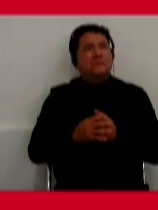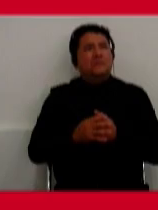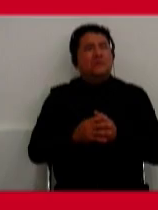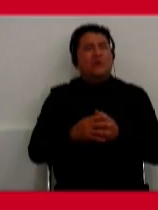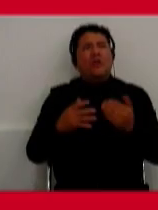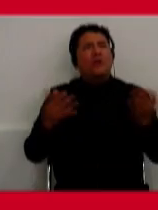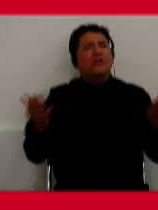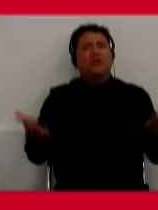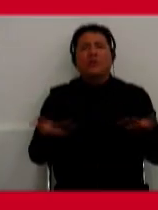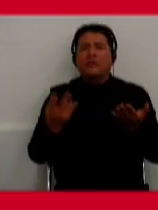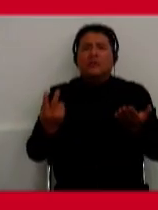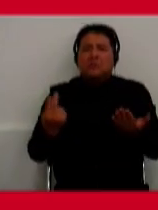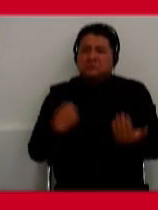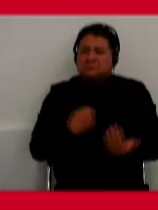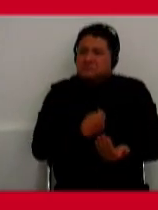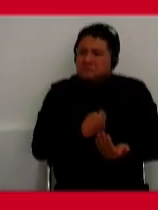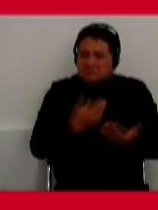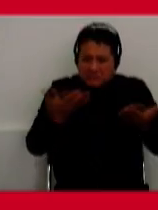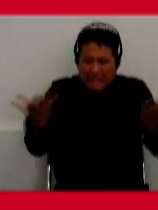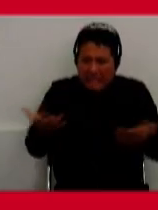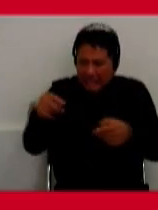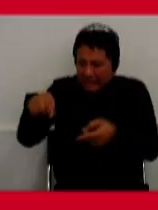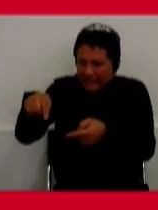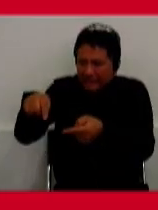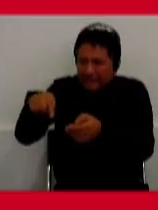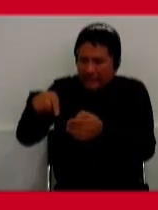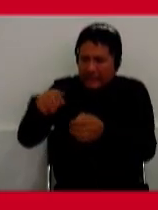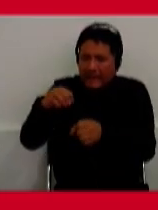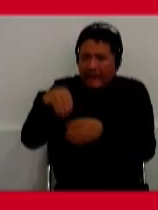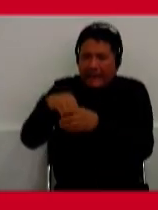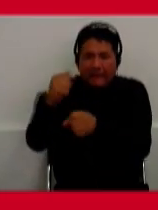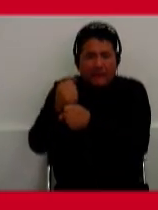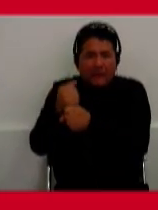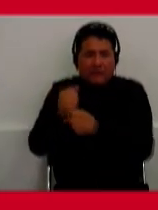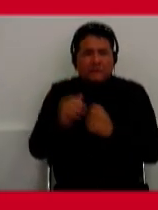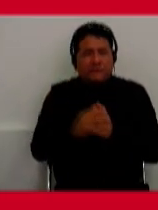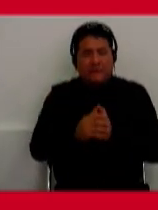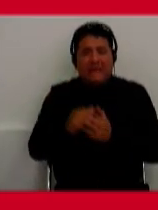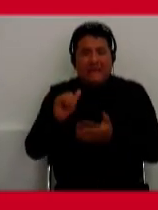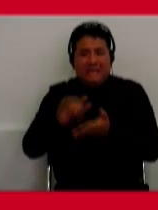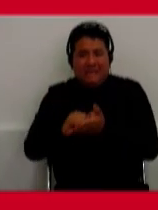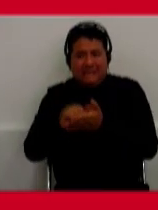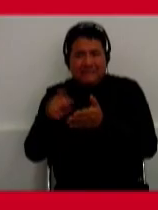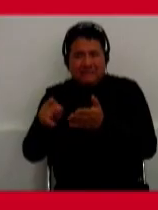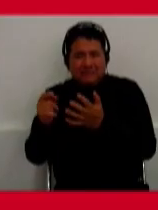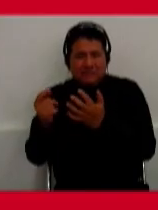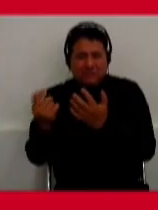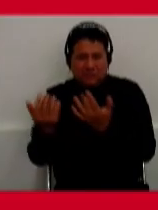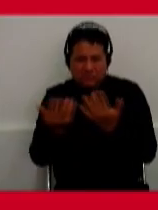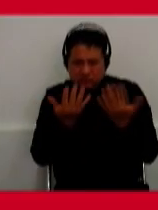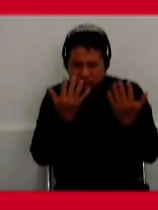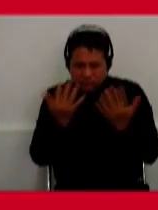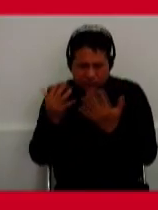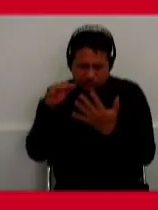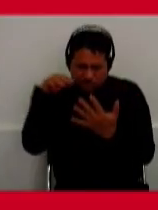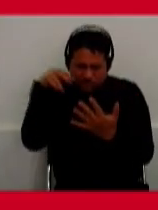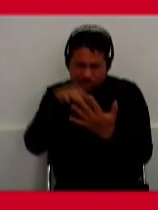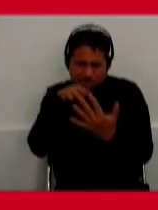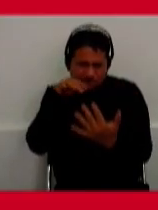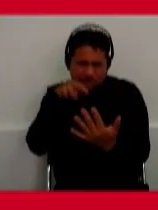¿Dónde nos encontramos? Esta evaluación y este estudio ha sido refrendado para los datos que han